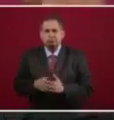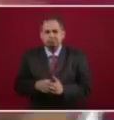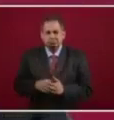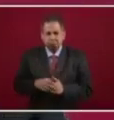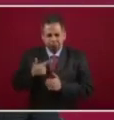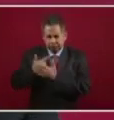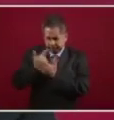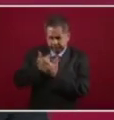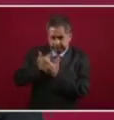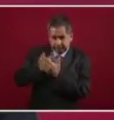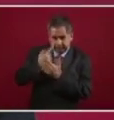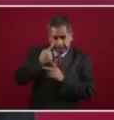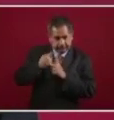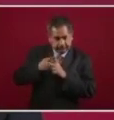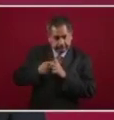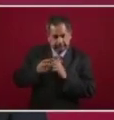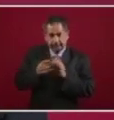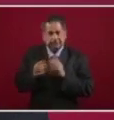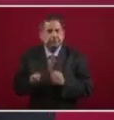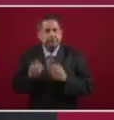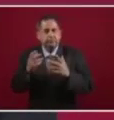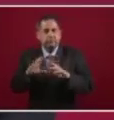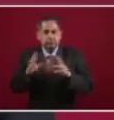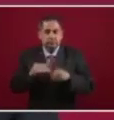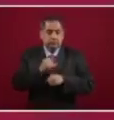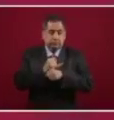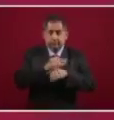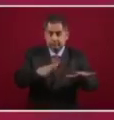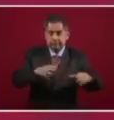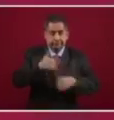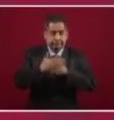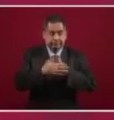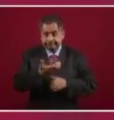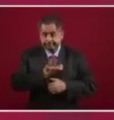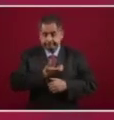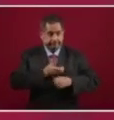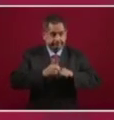porque estoy haciendo ese repaso, porque tengo que informar en el Zócalo,